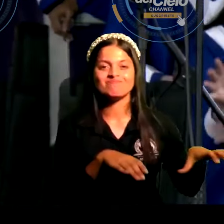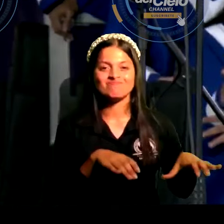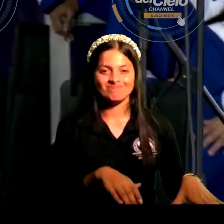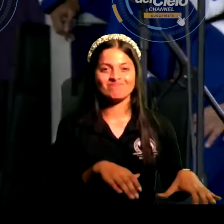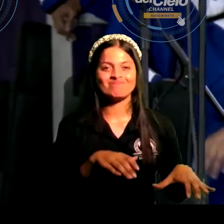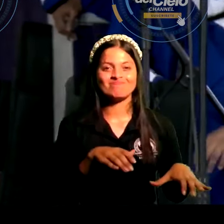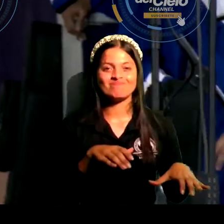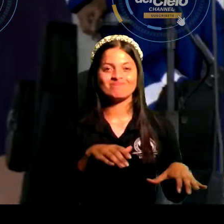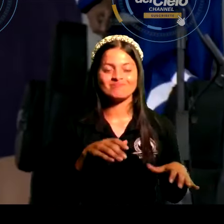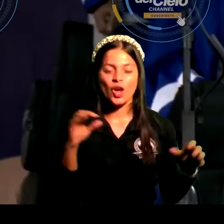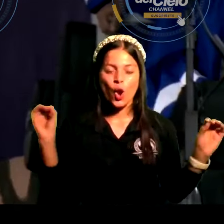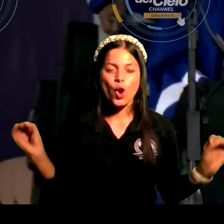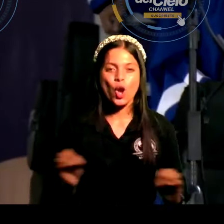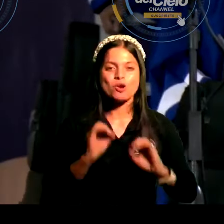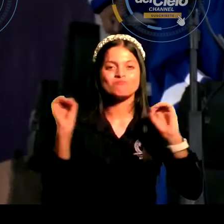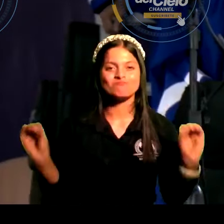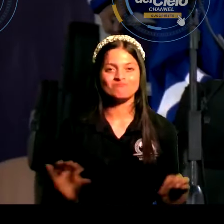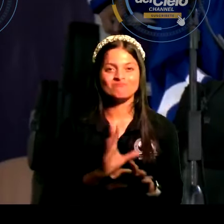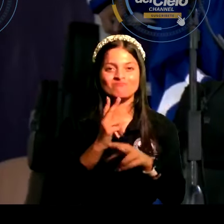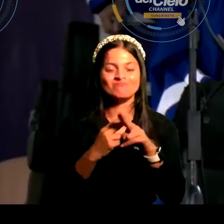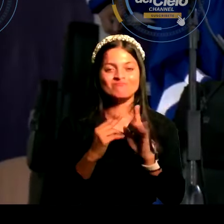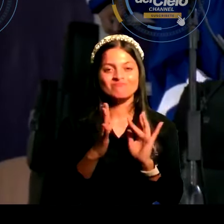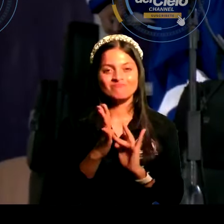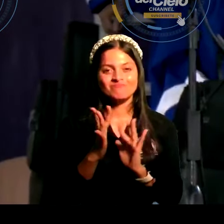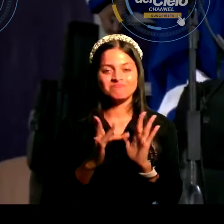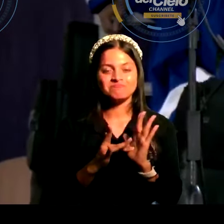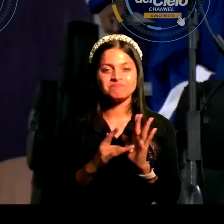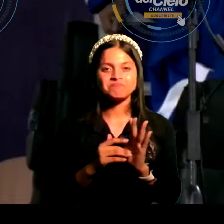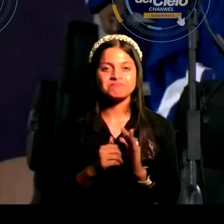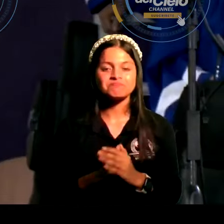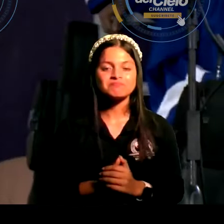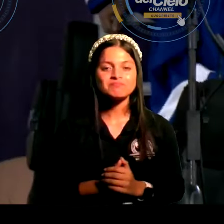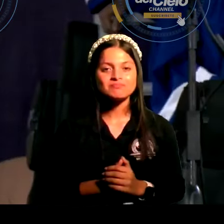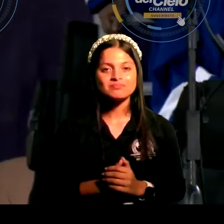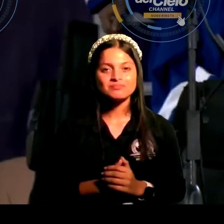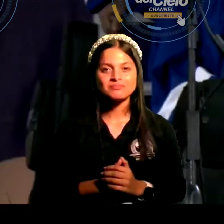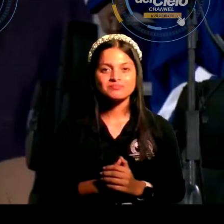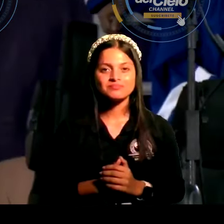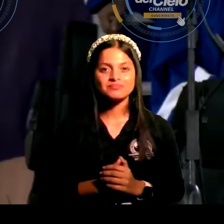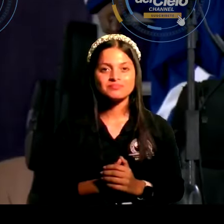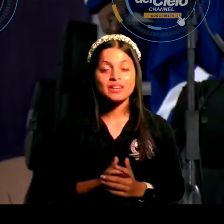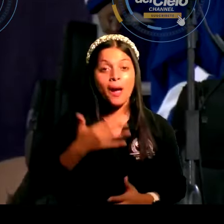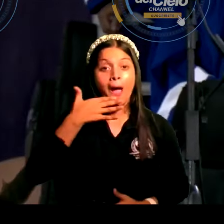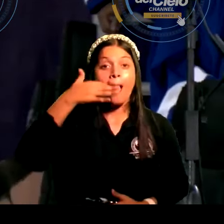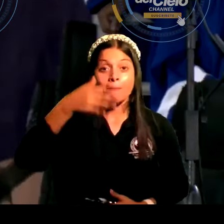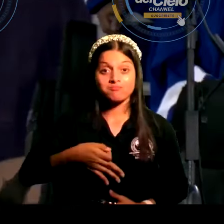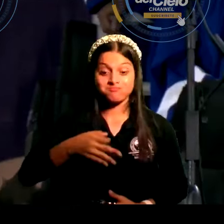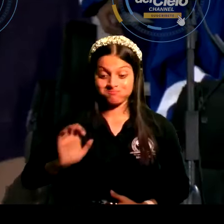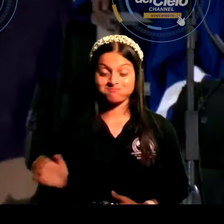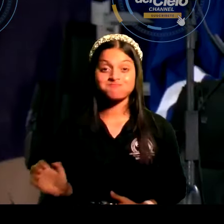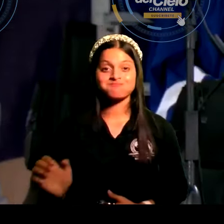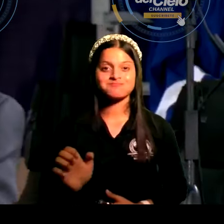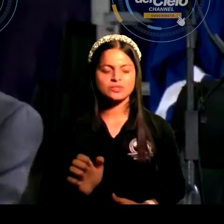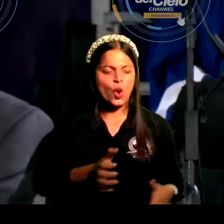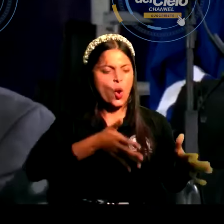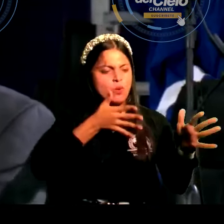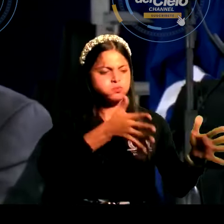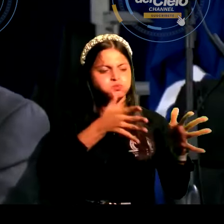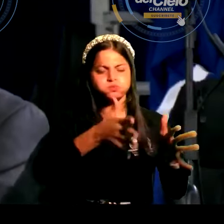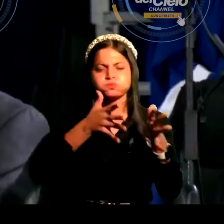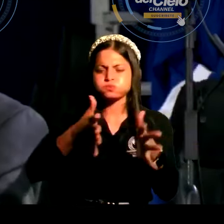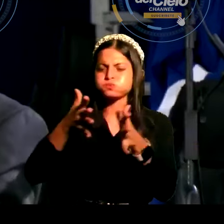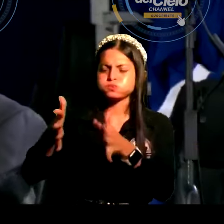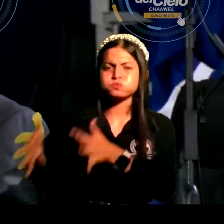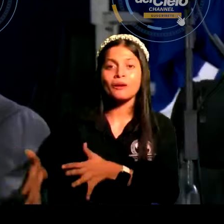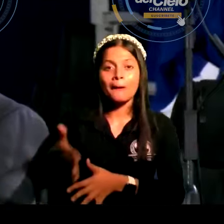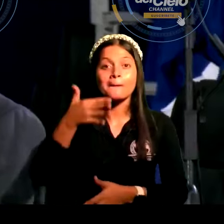gloria a Dios. El verdadero evangelio enseña la realidad del infierno